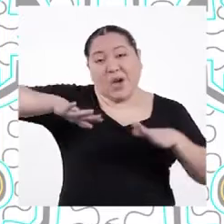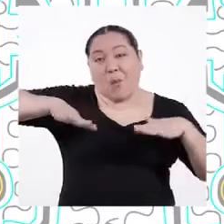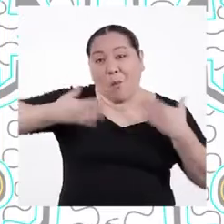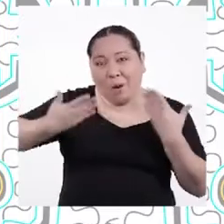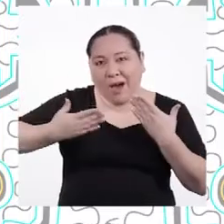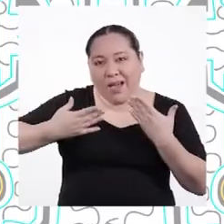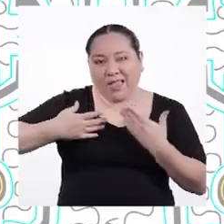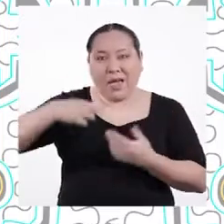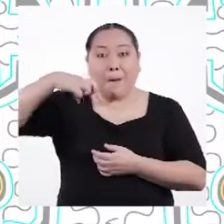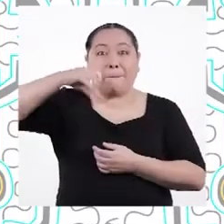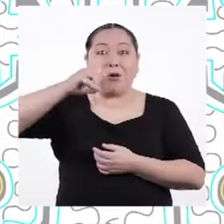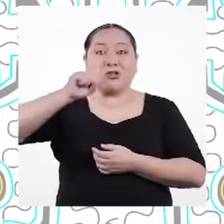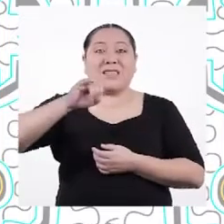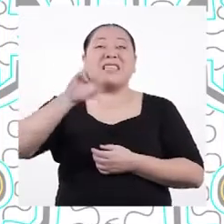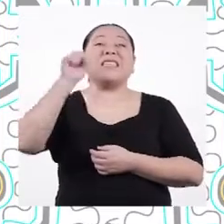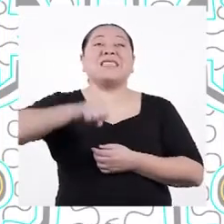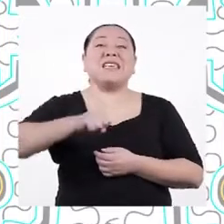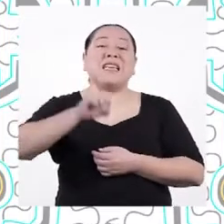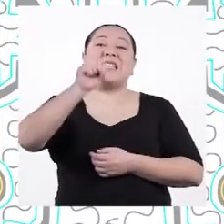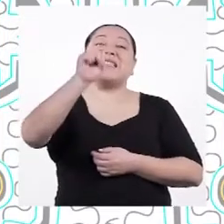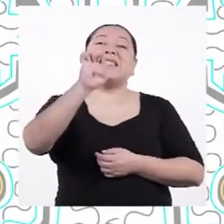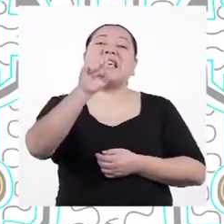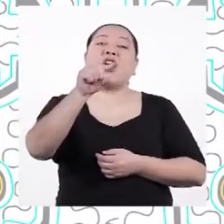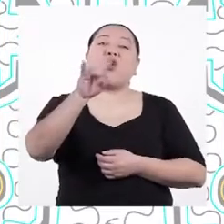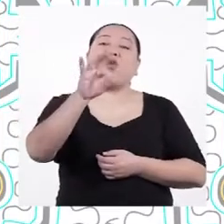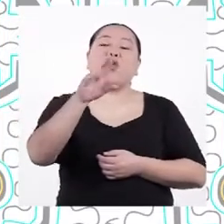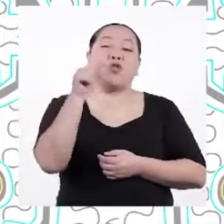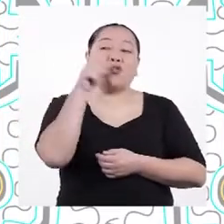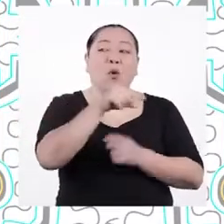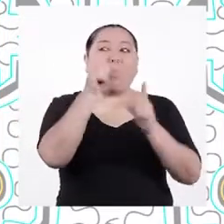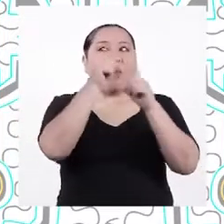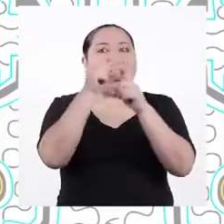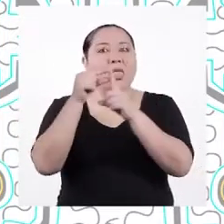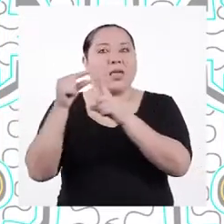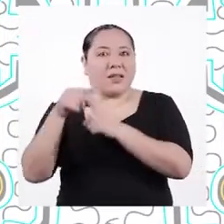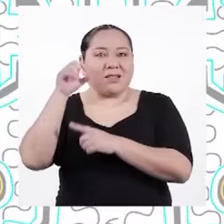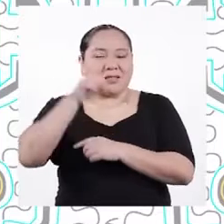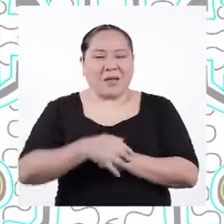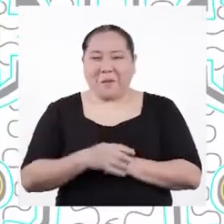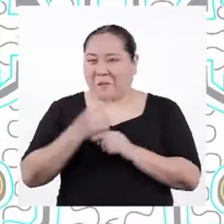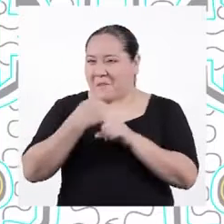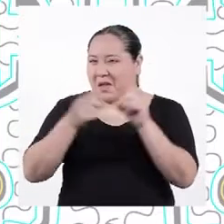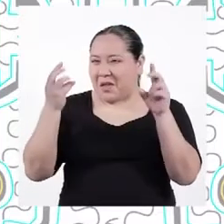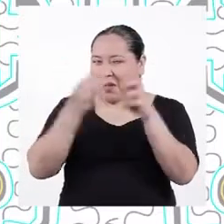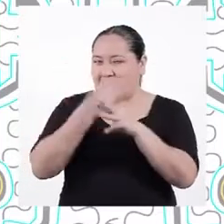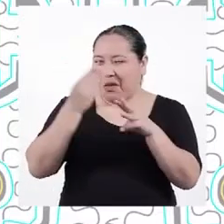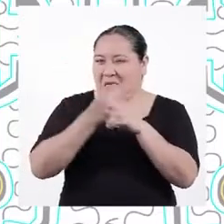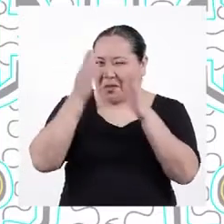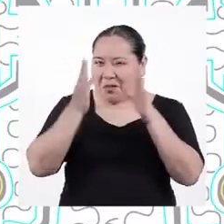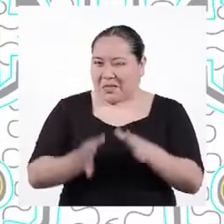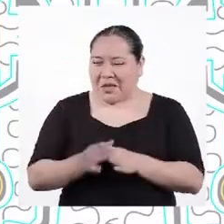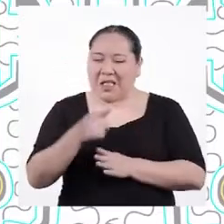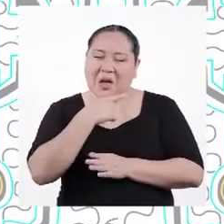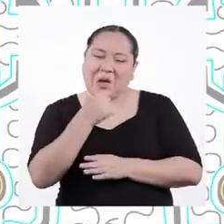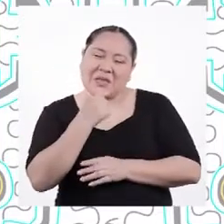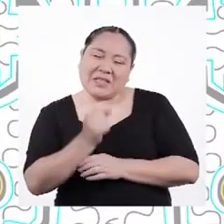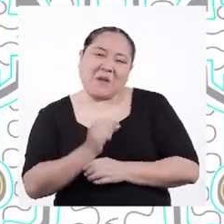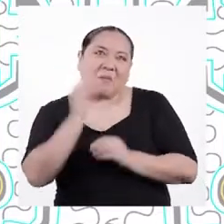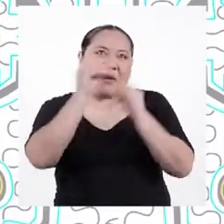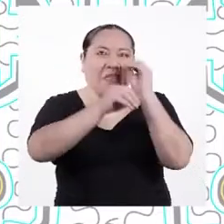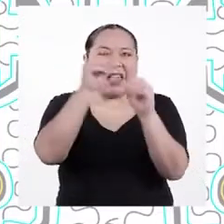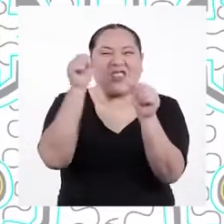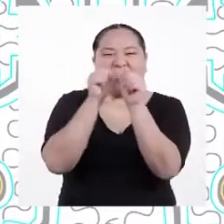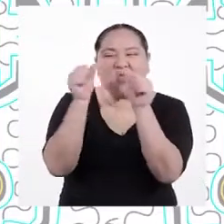es seguro. Exacto. Pero a los matemáticos les gusta ponerle un número a todo. Y así es, les